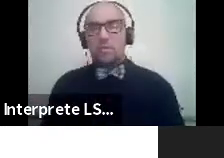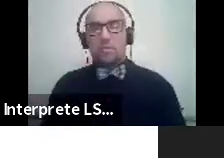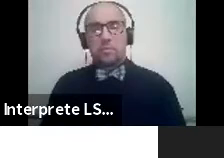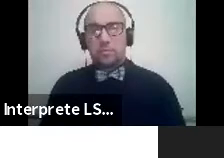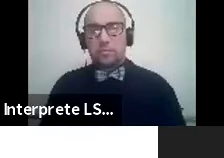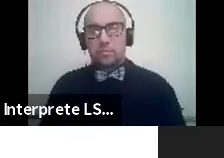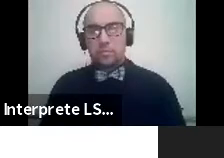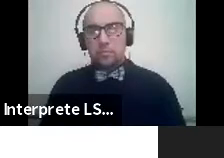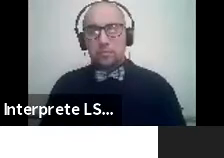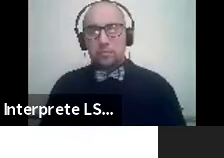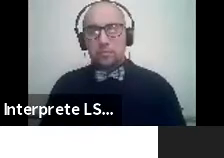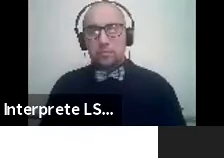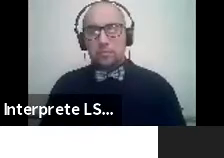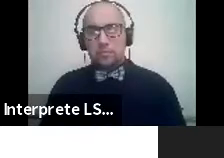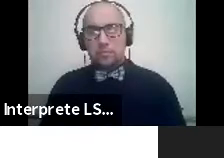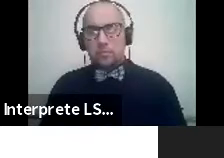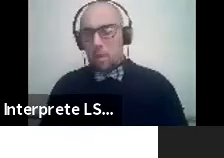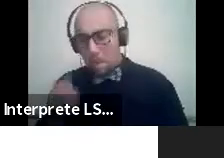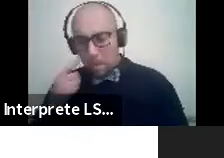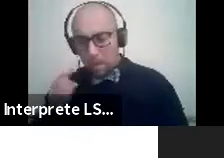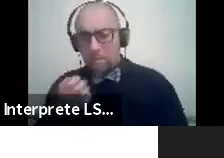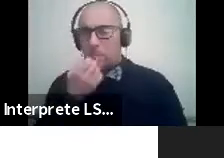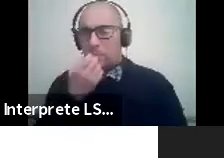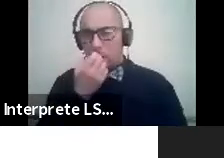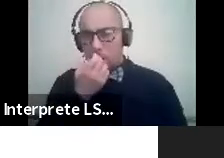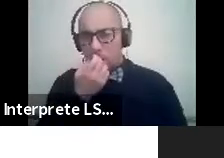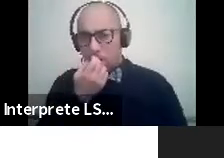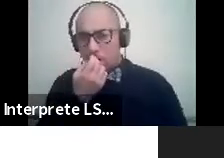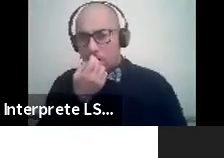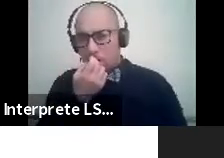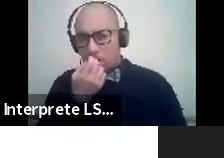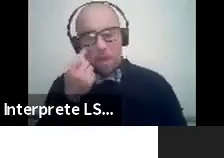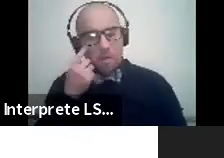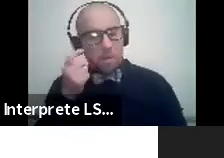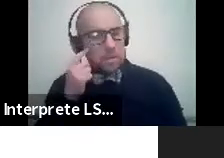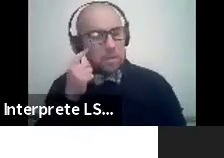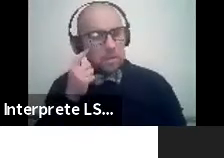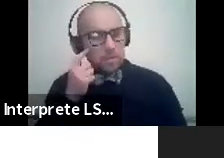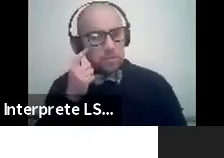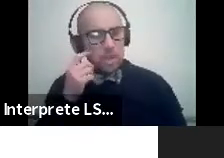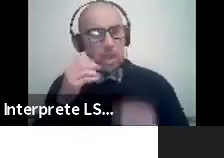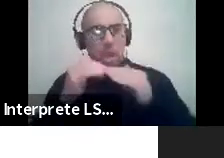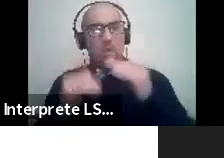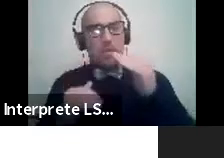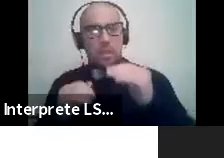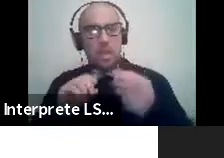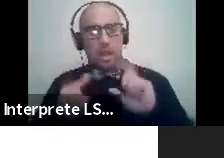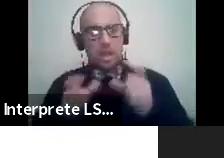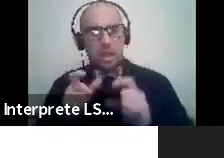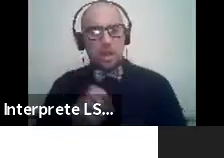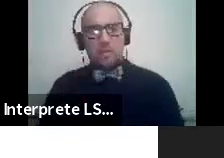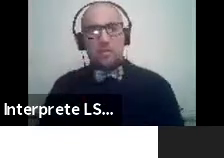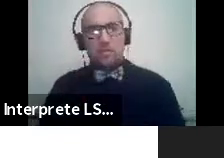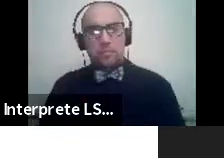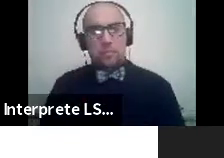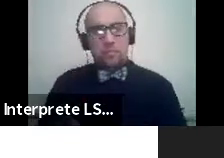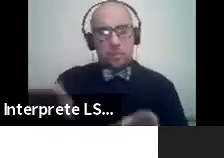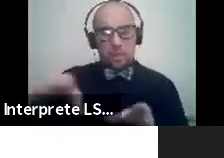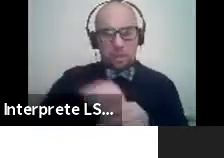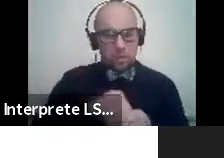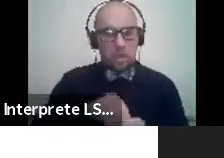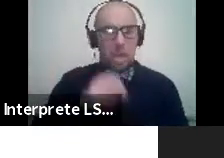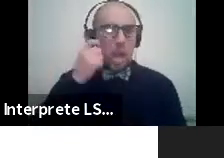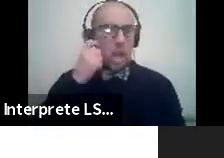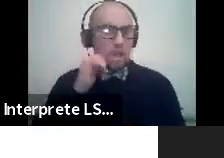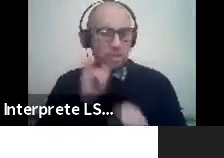Francisca. Pero considerando que la brecha de género no solamente incluye las